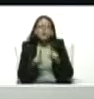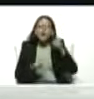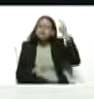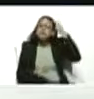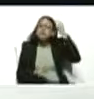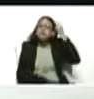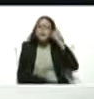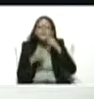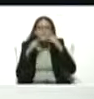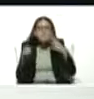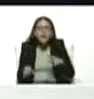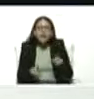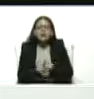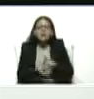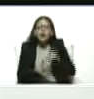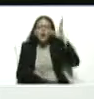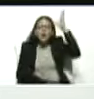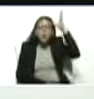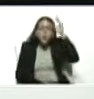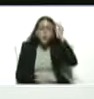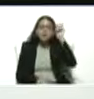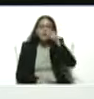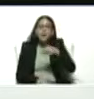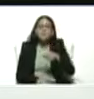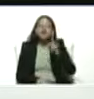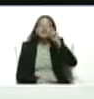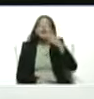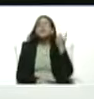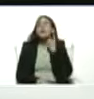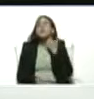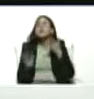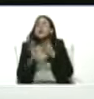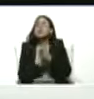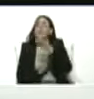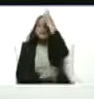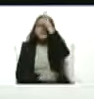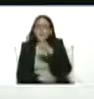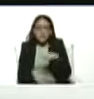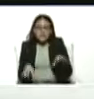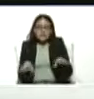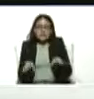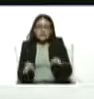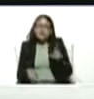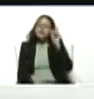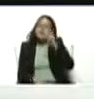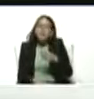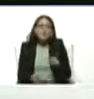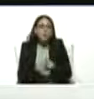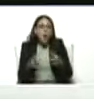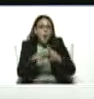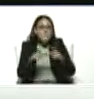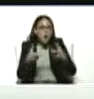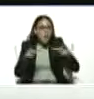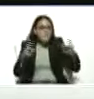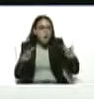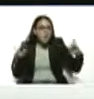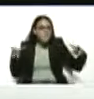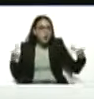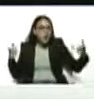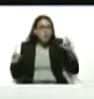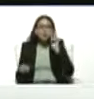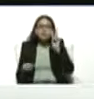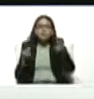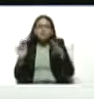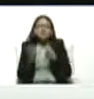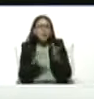Alzheimer, mal de Parkinson y otras enfermedades, el cáncer